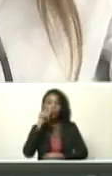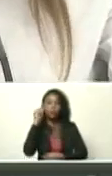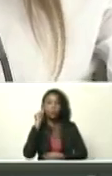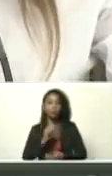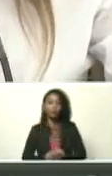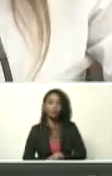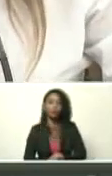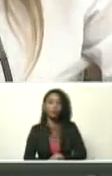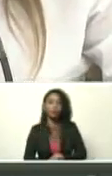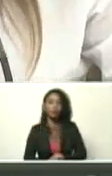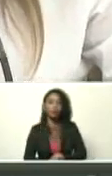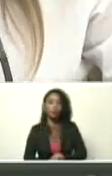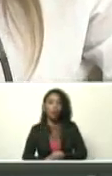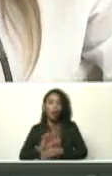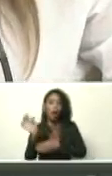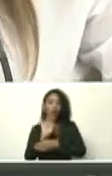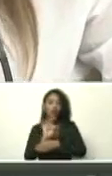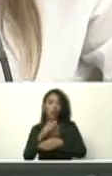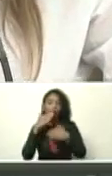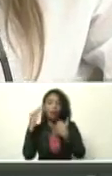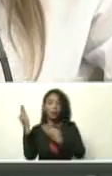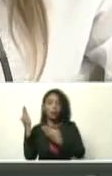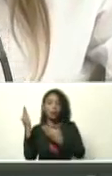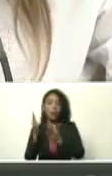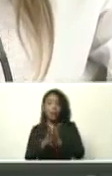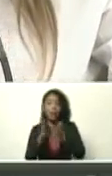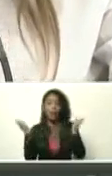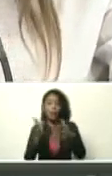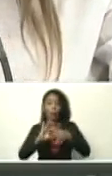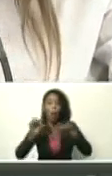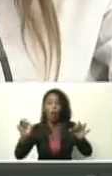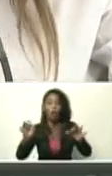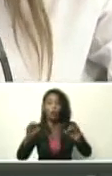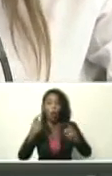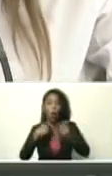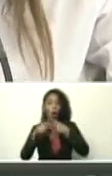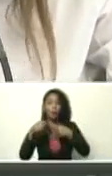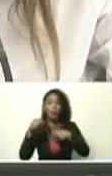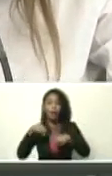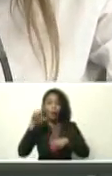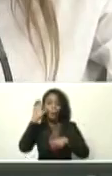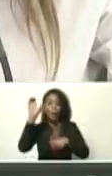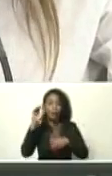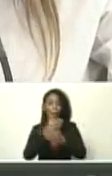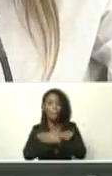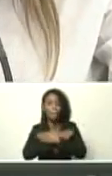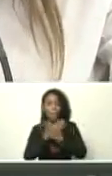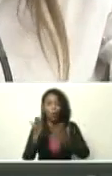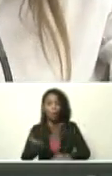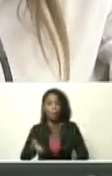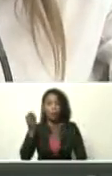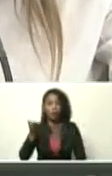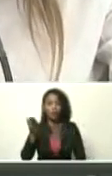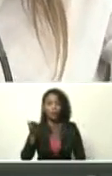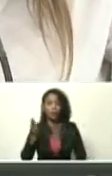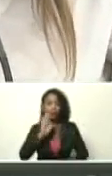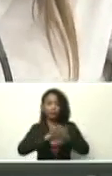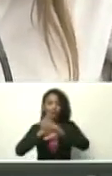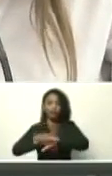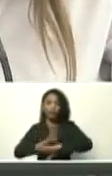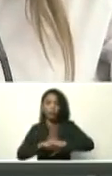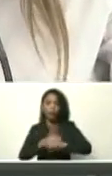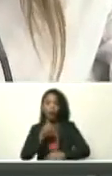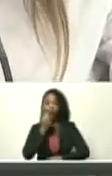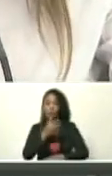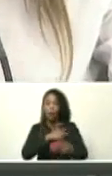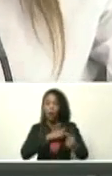venezolanas. En función de eso, pues grandes cadenas comerciales del país, de las más importantes, pues manifiestan su buena